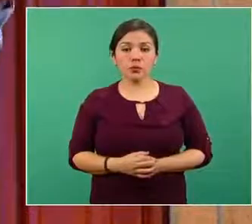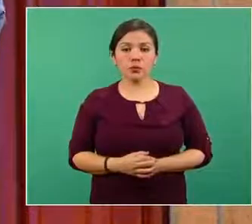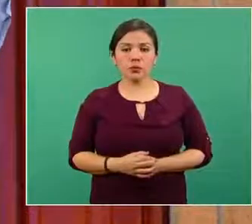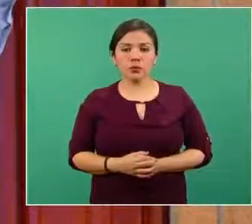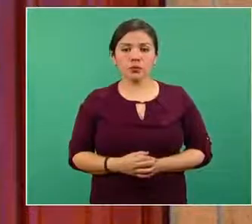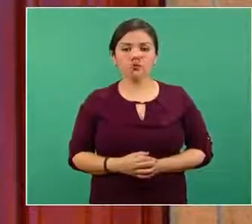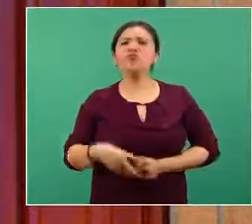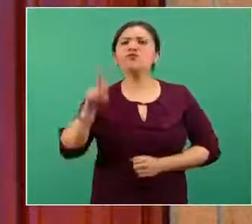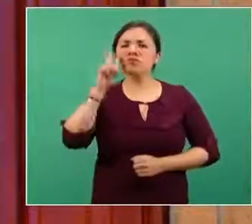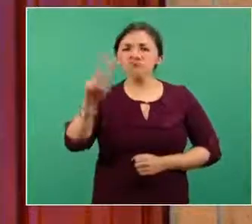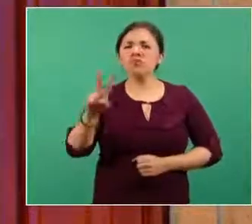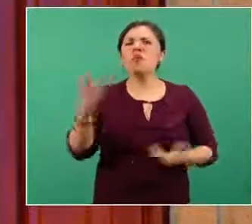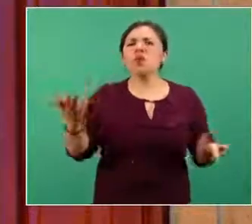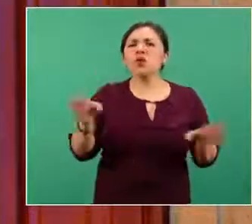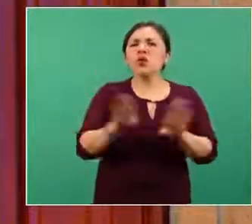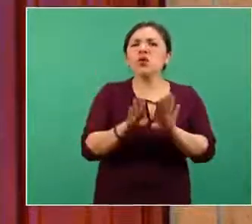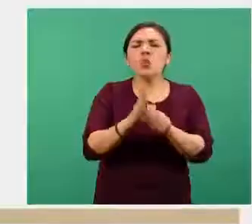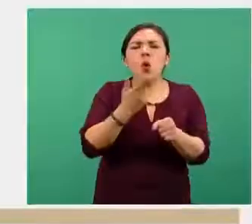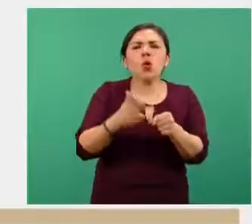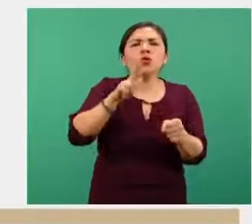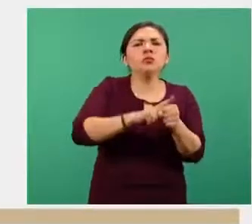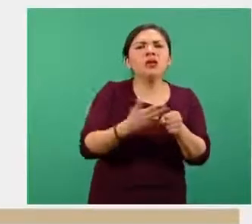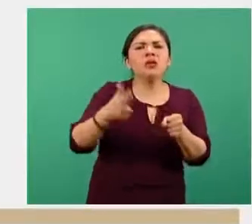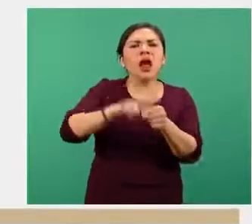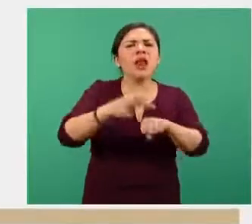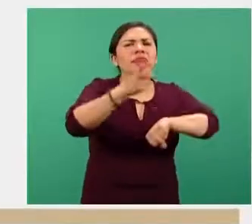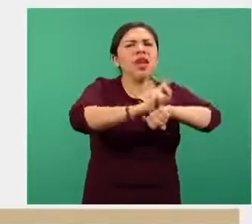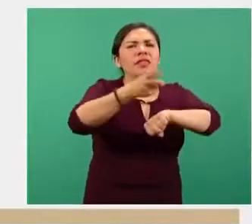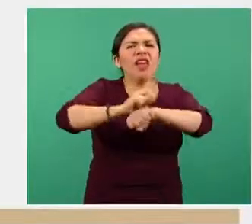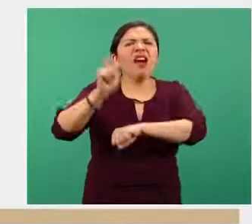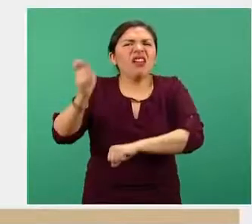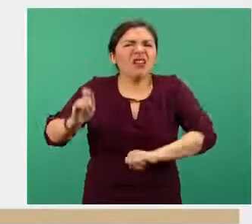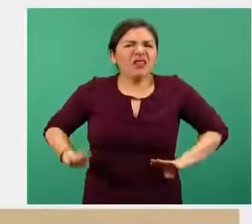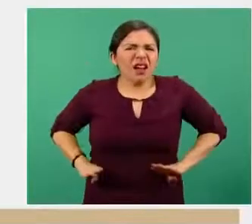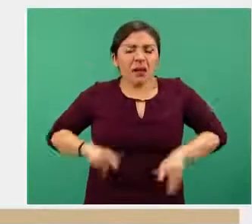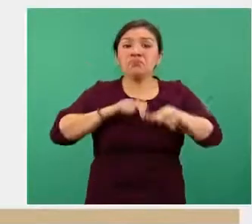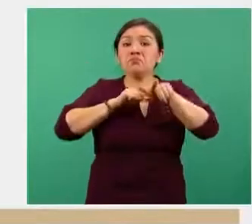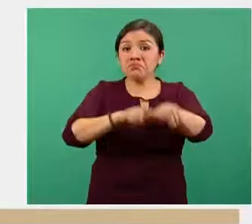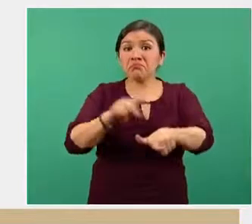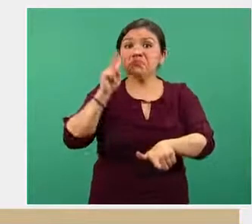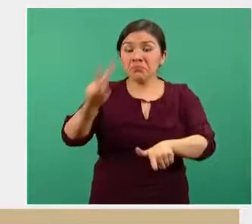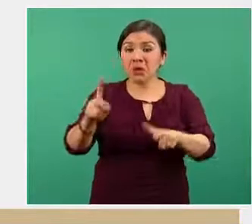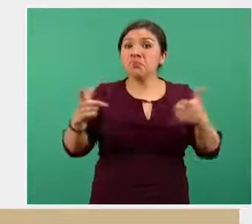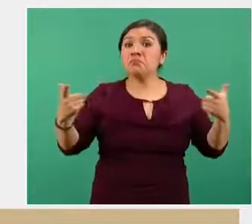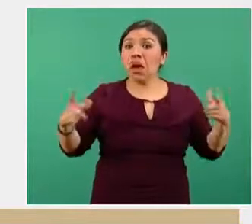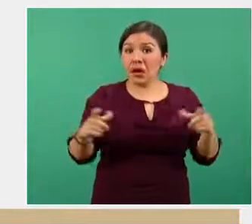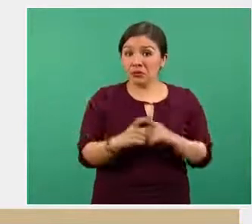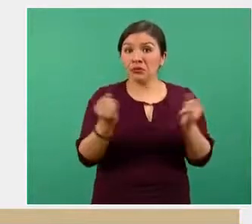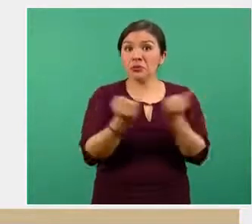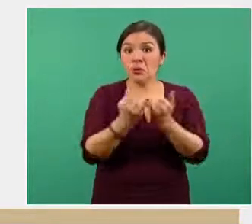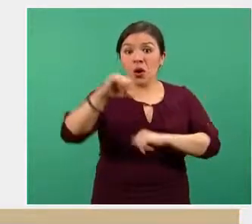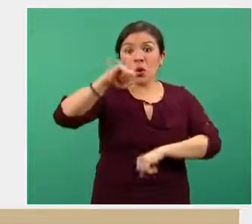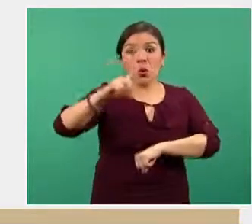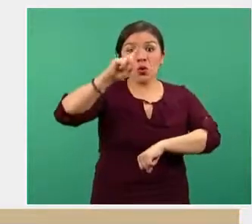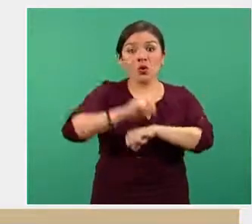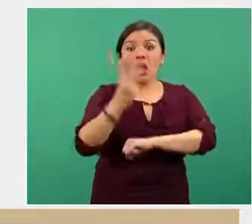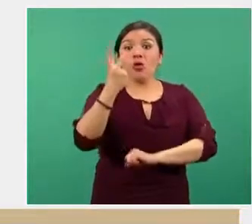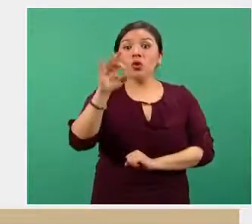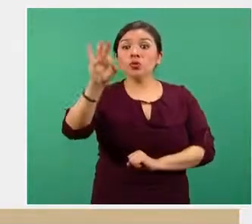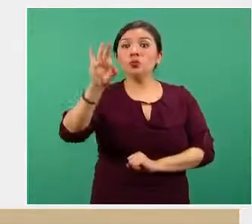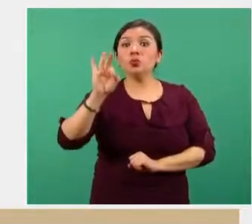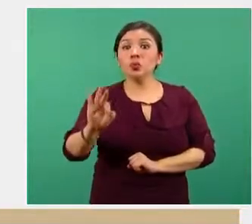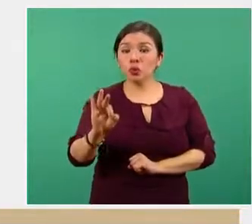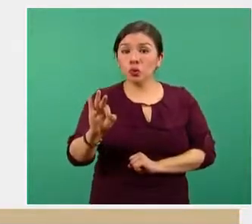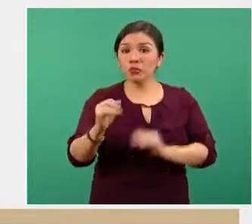actualizamos también el comportamiento de la hospitalización diaria y continuamos con disminución. Para el día de hoy 2 puntos porcentuales